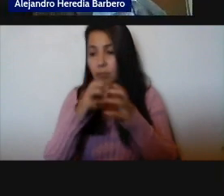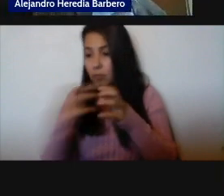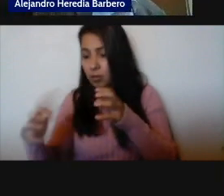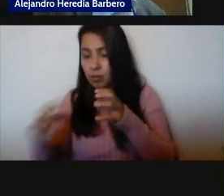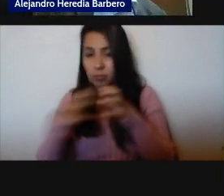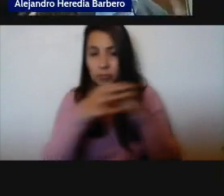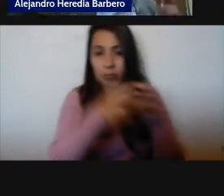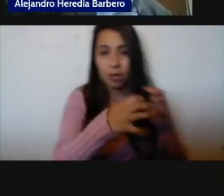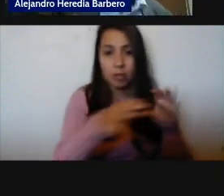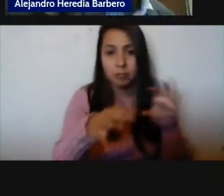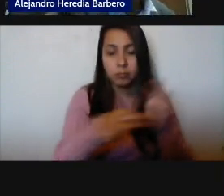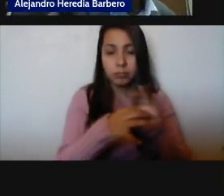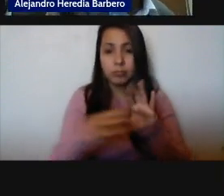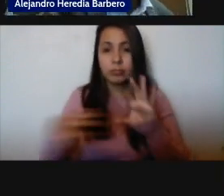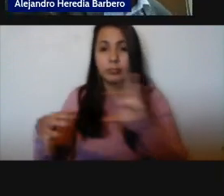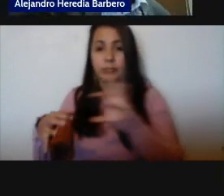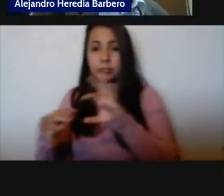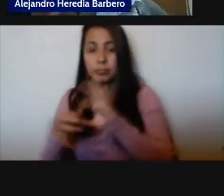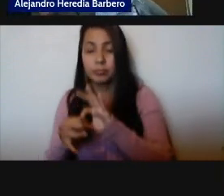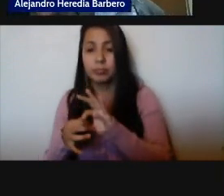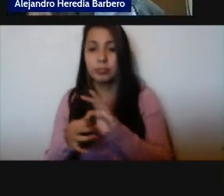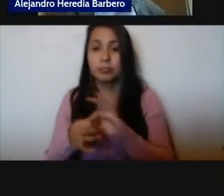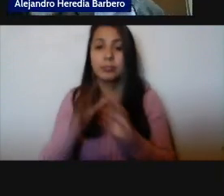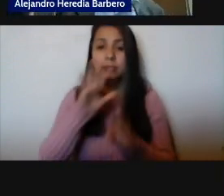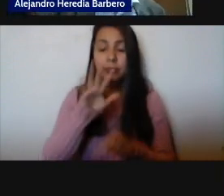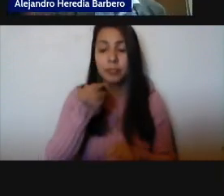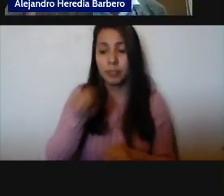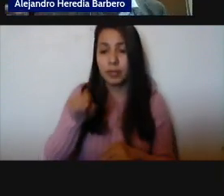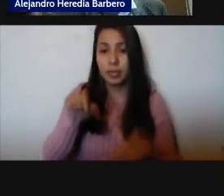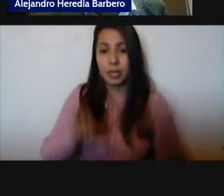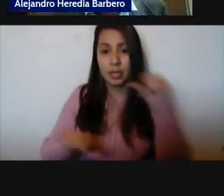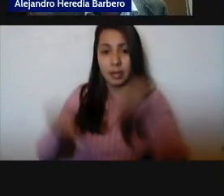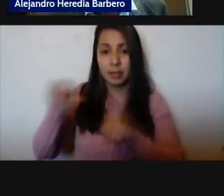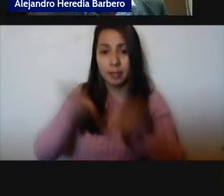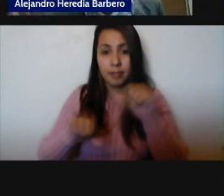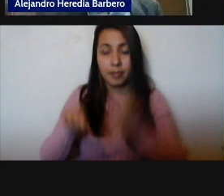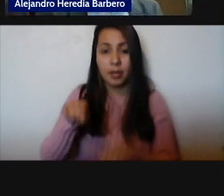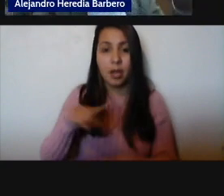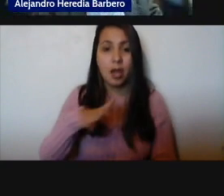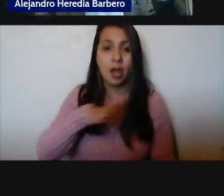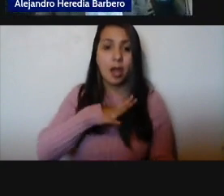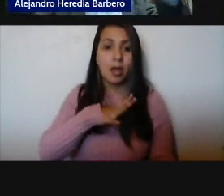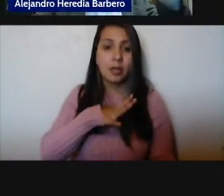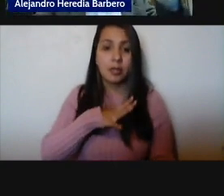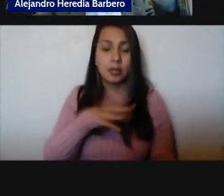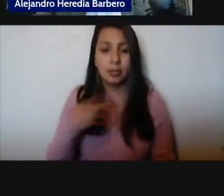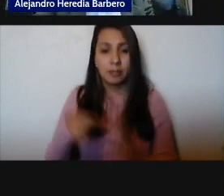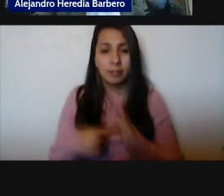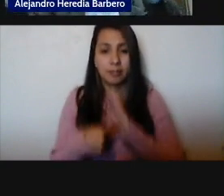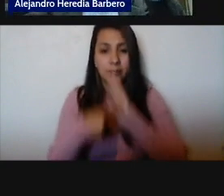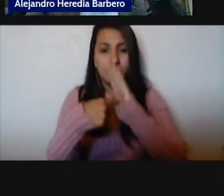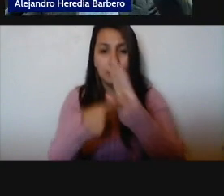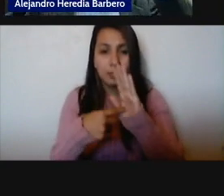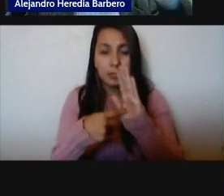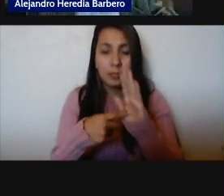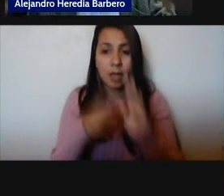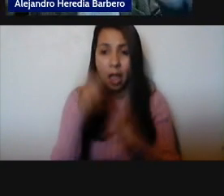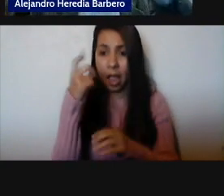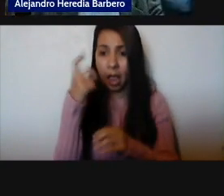otras moléculas a formarse. Más la oligomerización. Aquí abajo a la derecha tenemos una reacción química que lo que nos está señalando